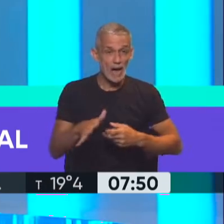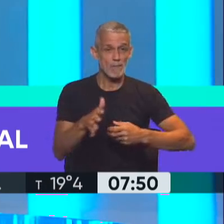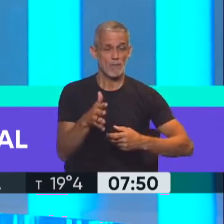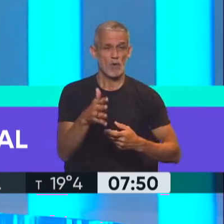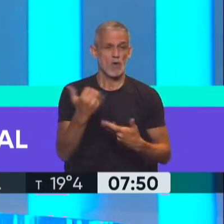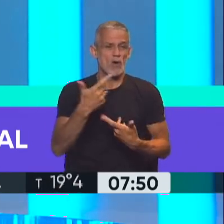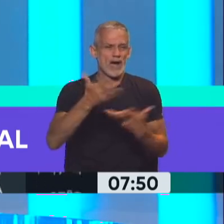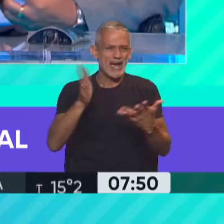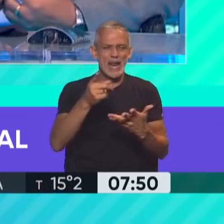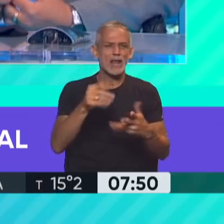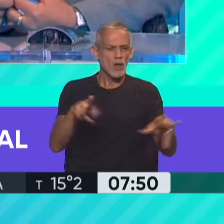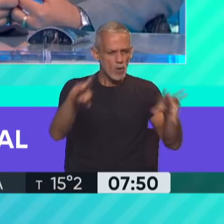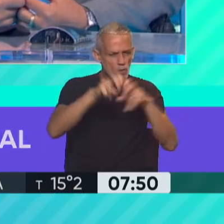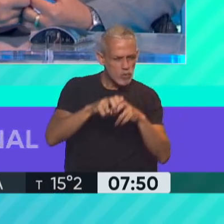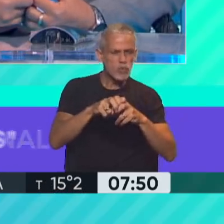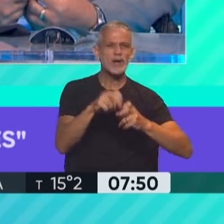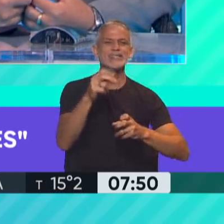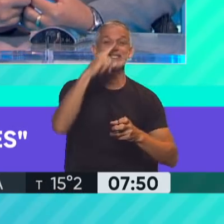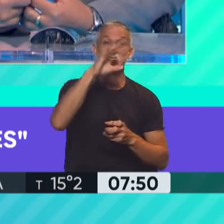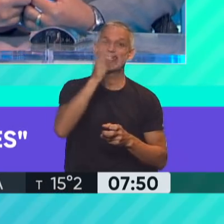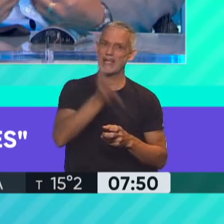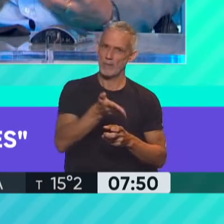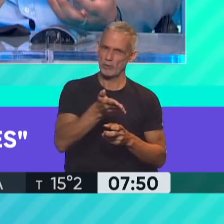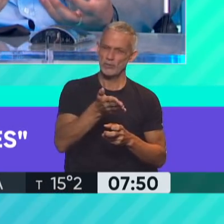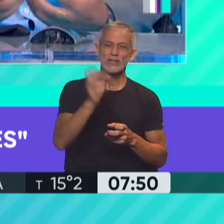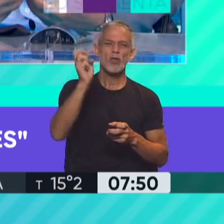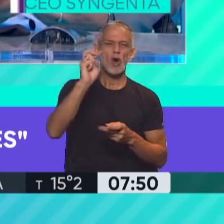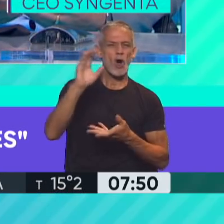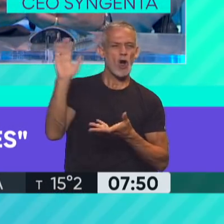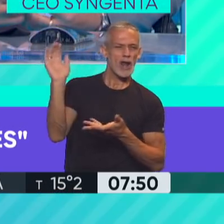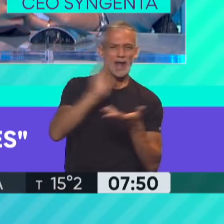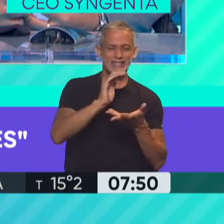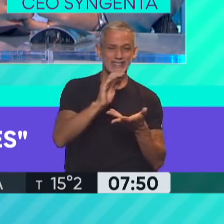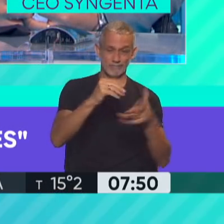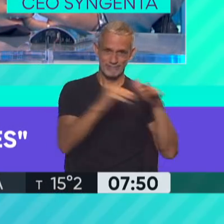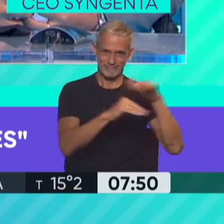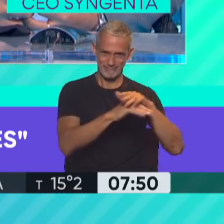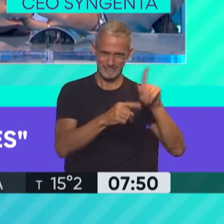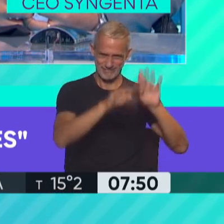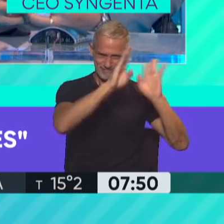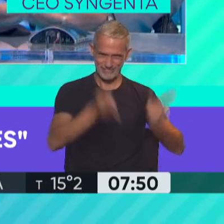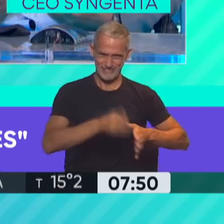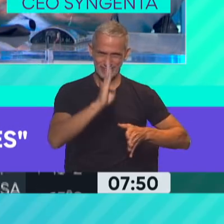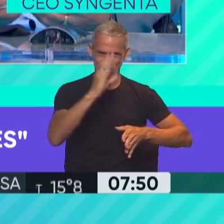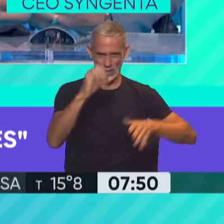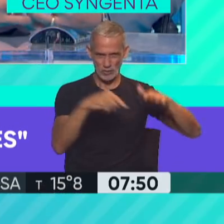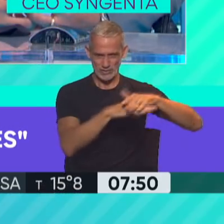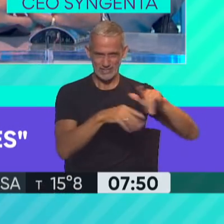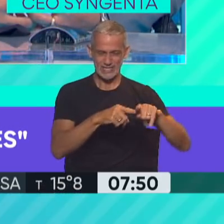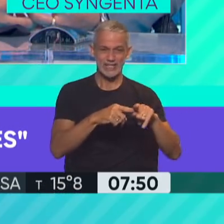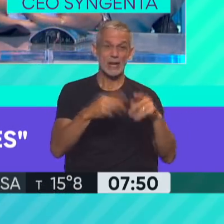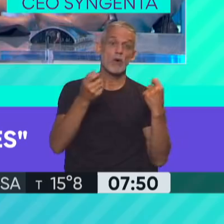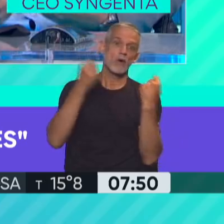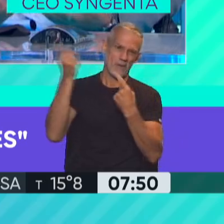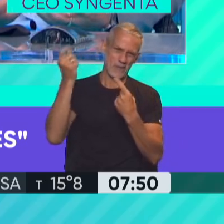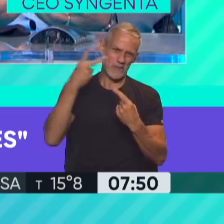genera un 70 por ciento de esas de esos dólares de esas reservas que se disponen en la argentina a través de las exportaciones